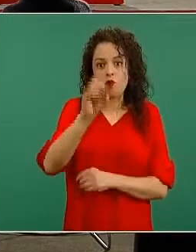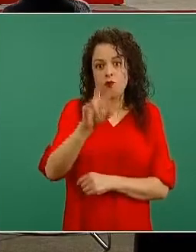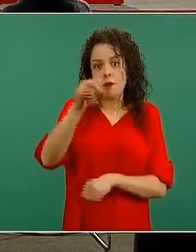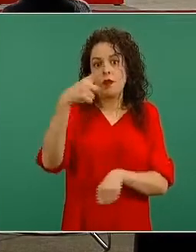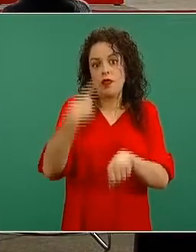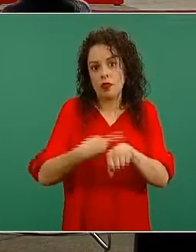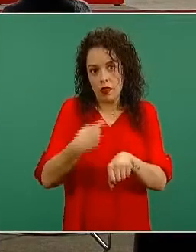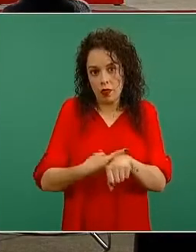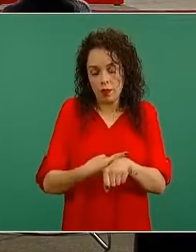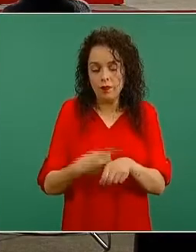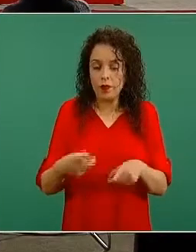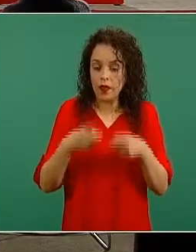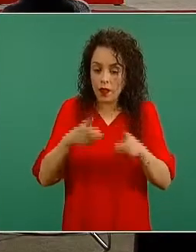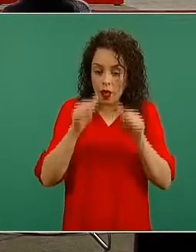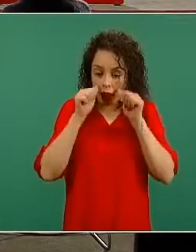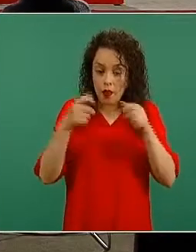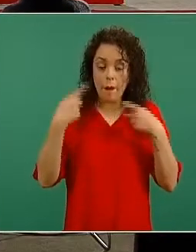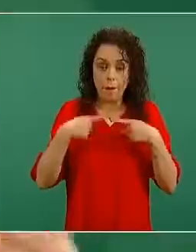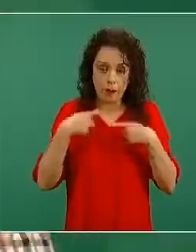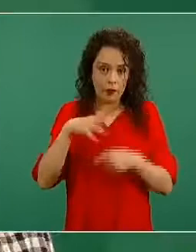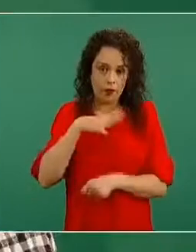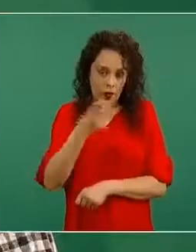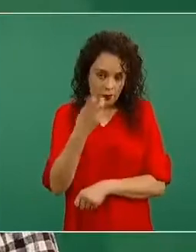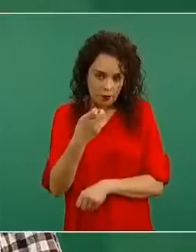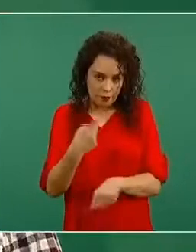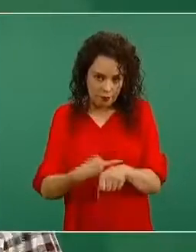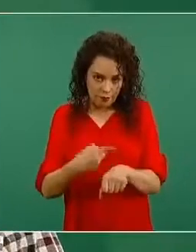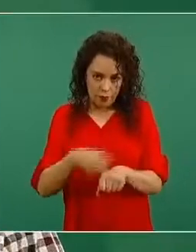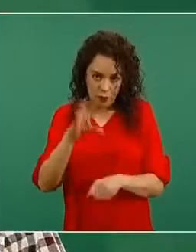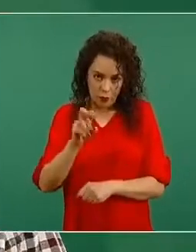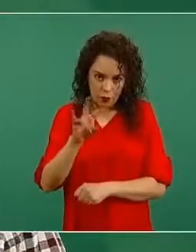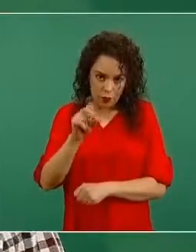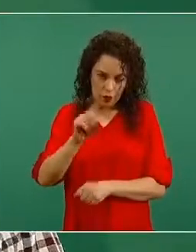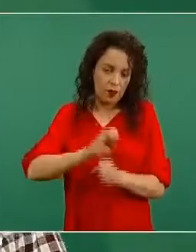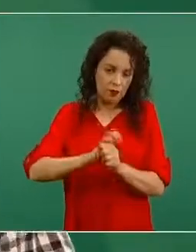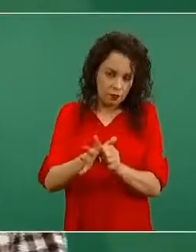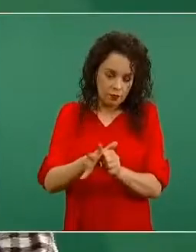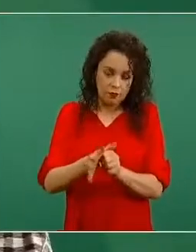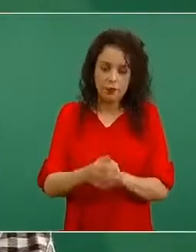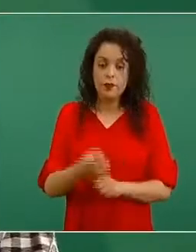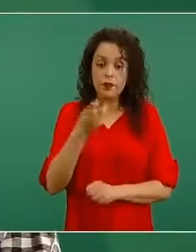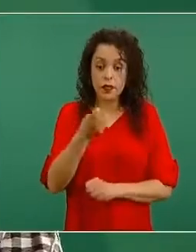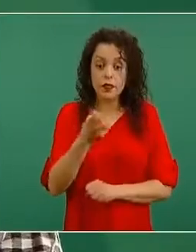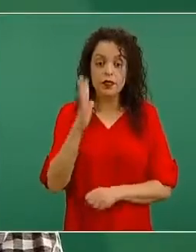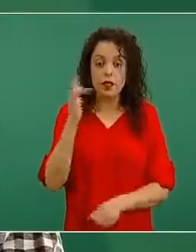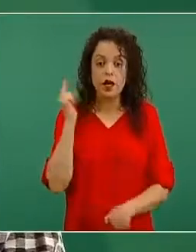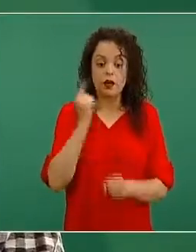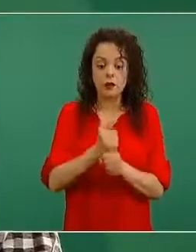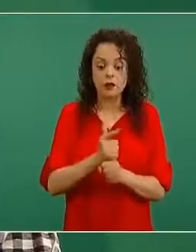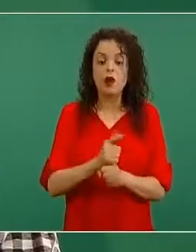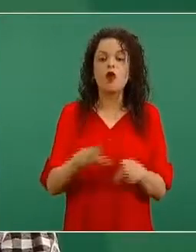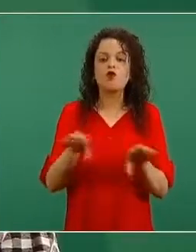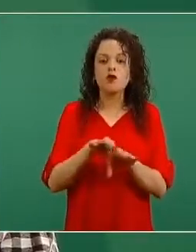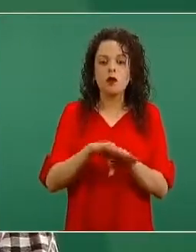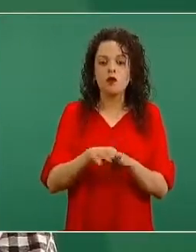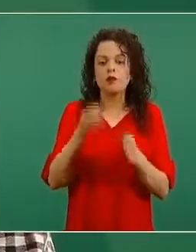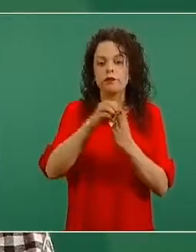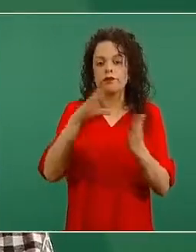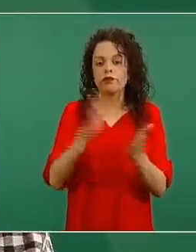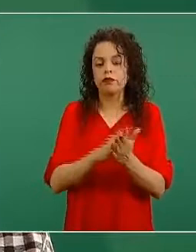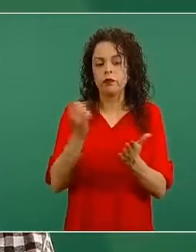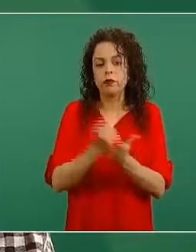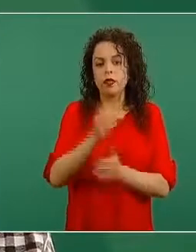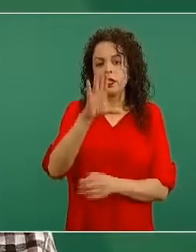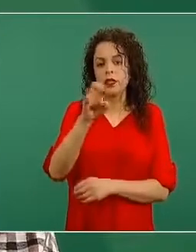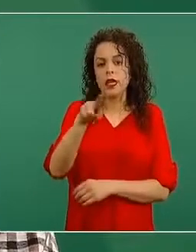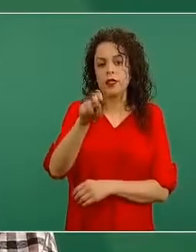las personas que tienen COVID-19. De esto tenemos identificado nuestro censo de unidades